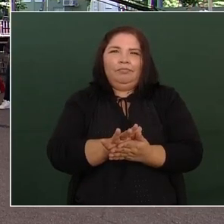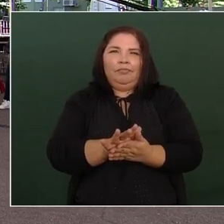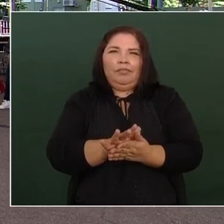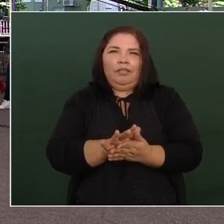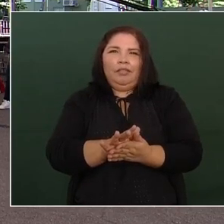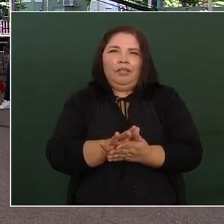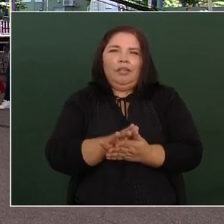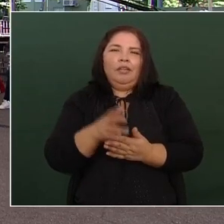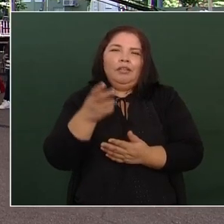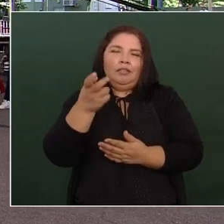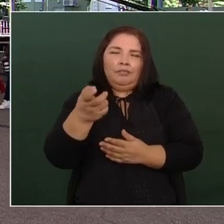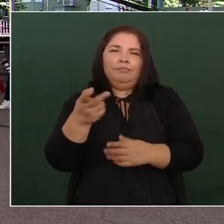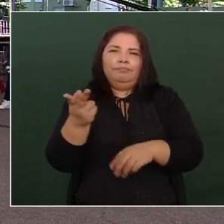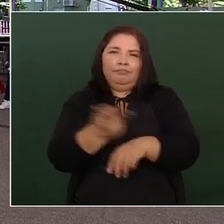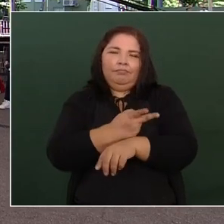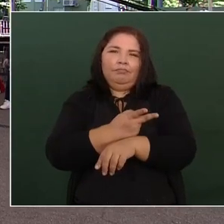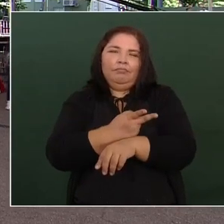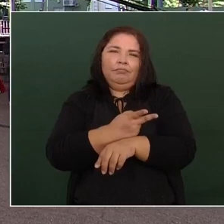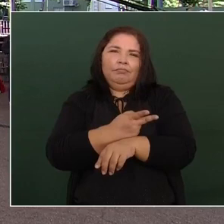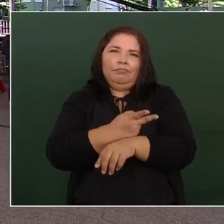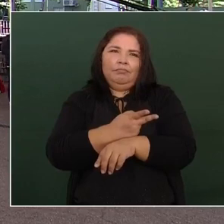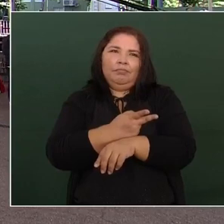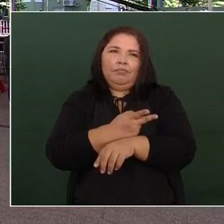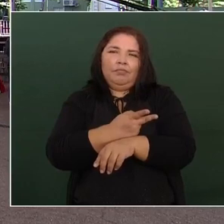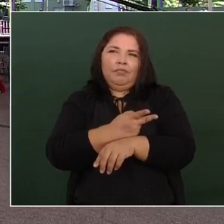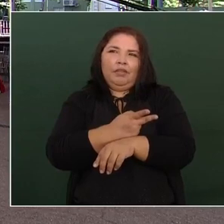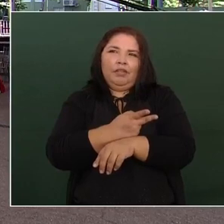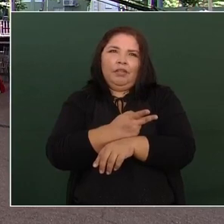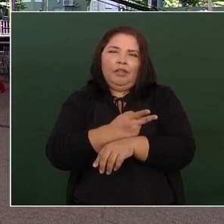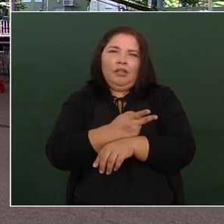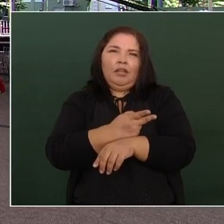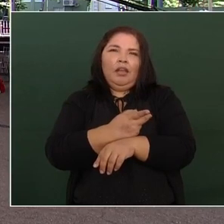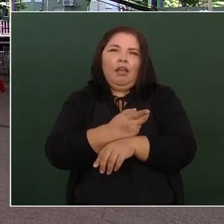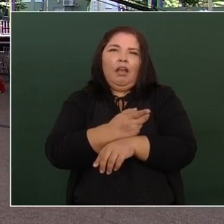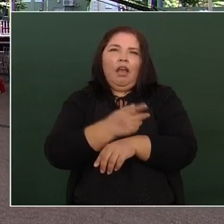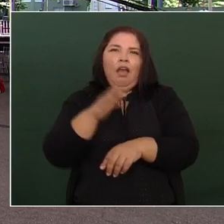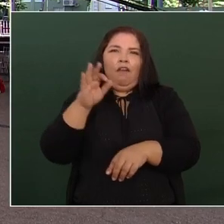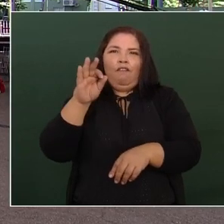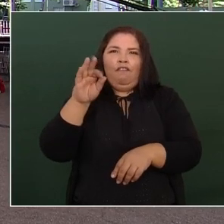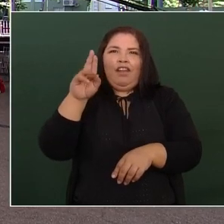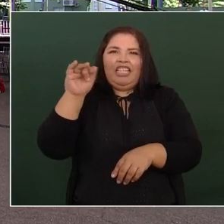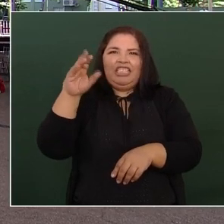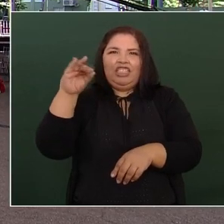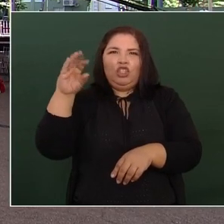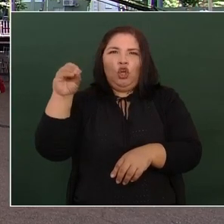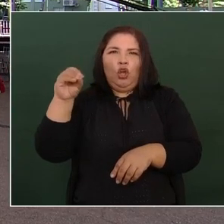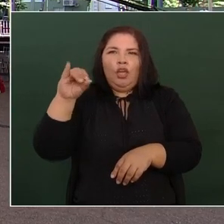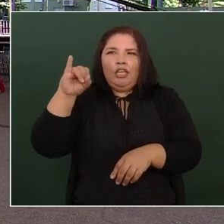entre otras cosas, al apóstol de la democracia, Francisco I. Madero.